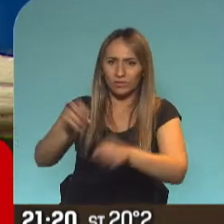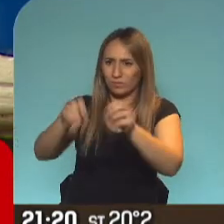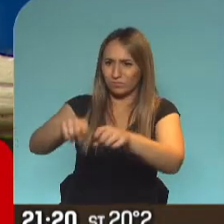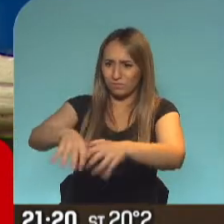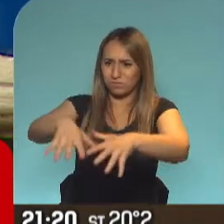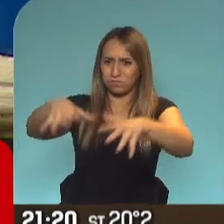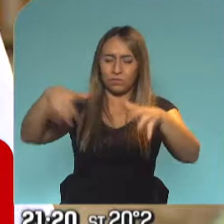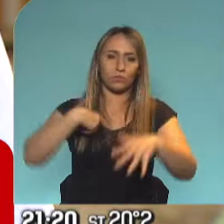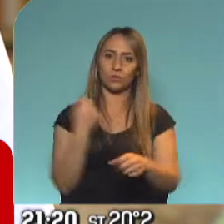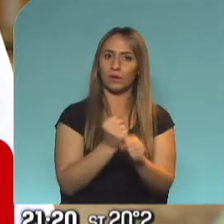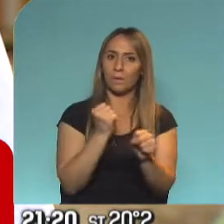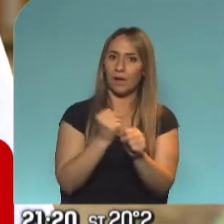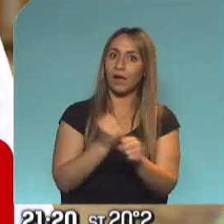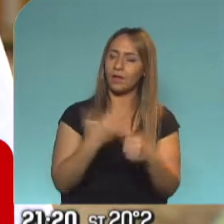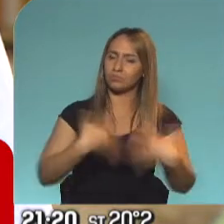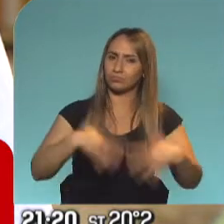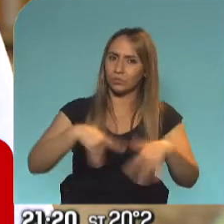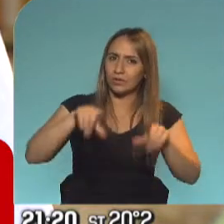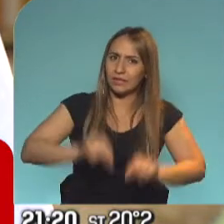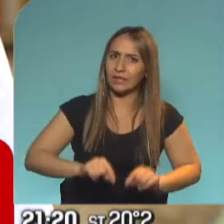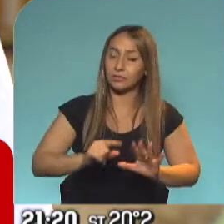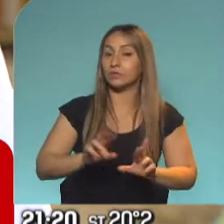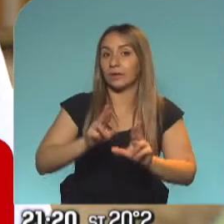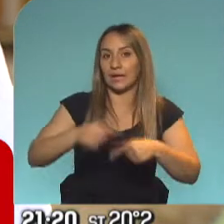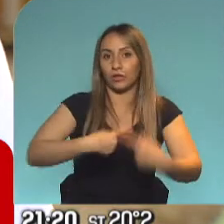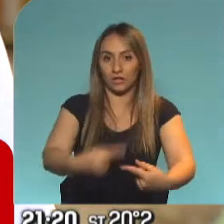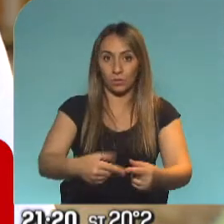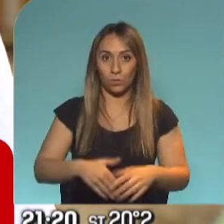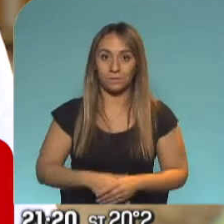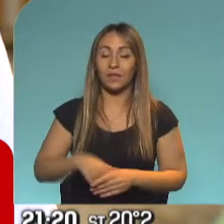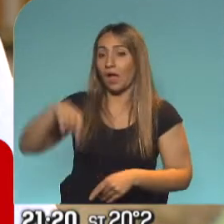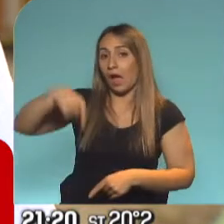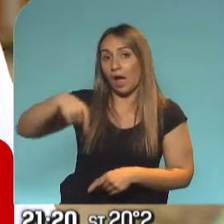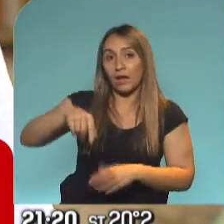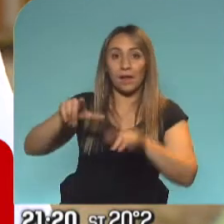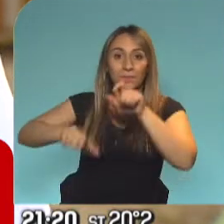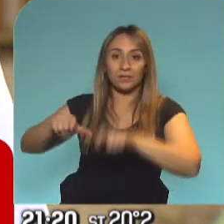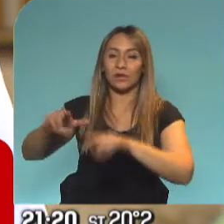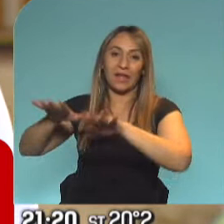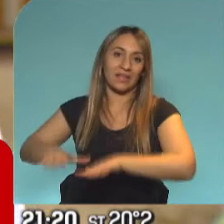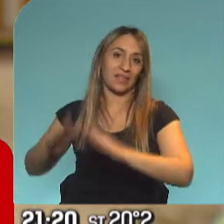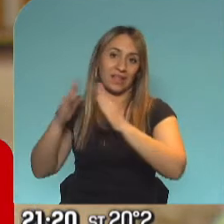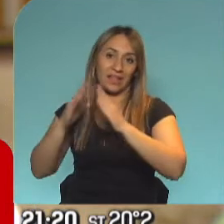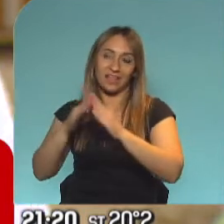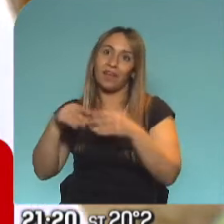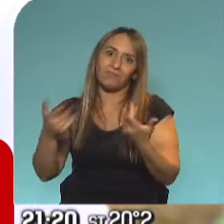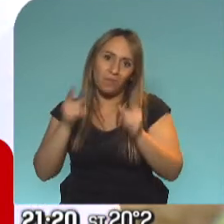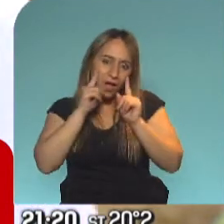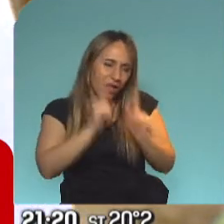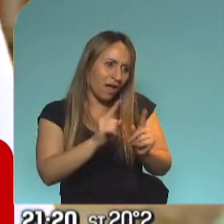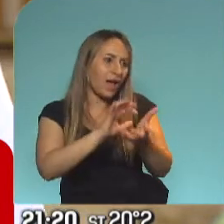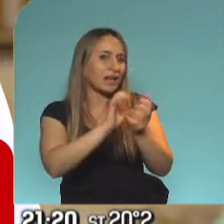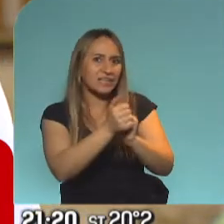esperamos seguir así, ¿no? Ahora la gente está en la casa y como que le da más importancia al reciclado, y está bien, obvio,